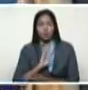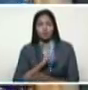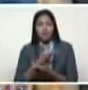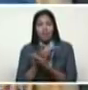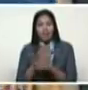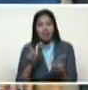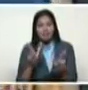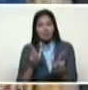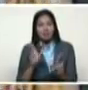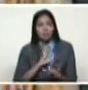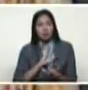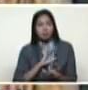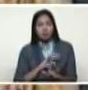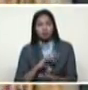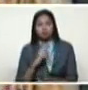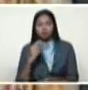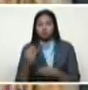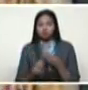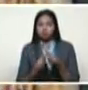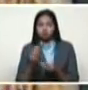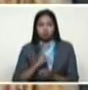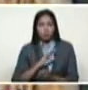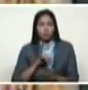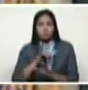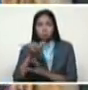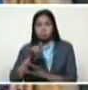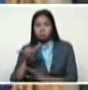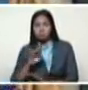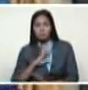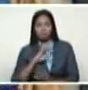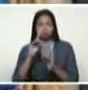libertad de circulación a través de los vuelos comerciales.